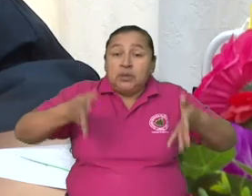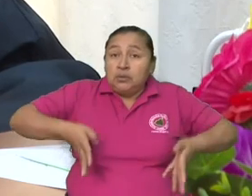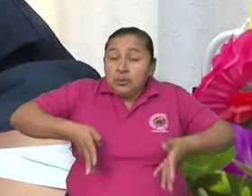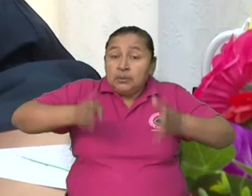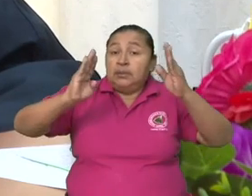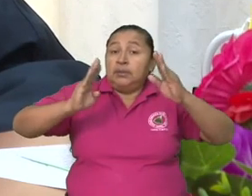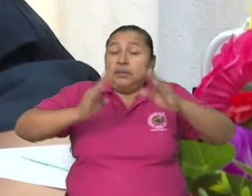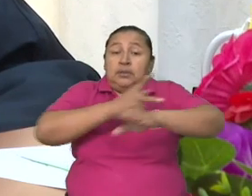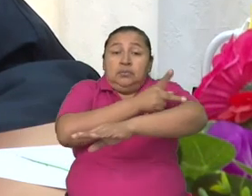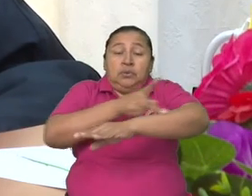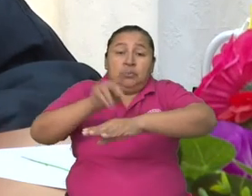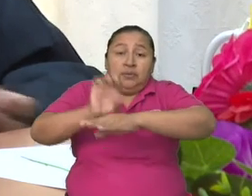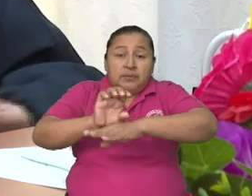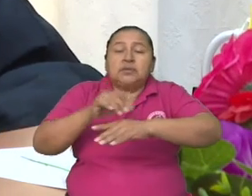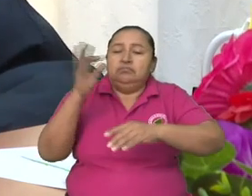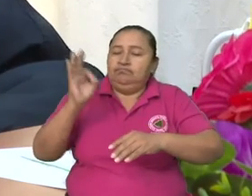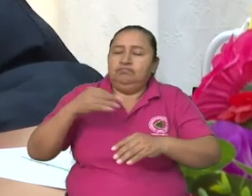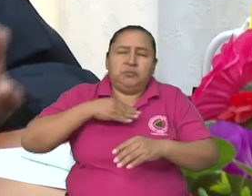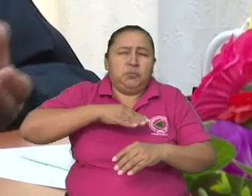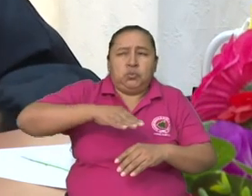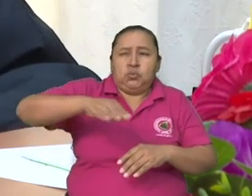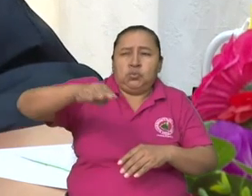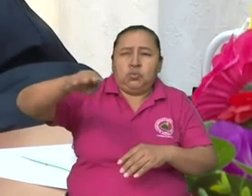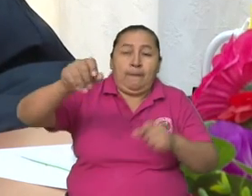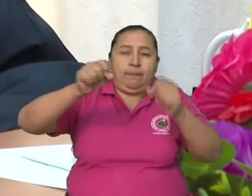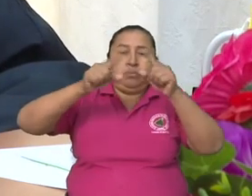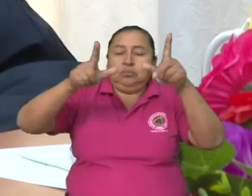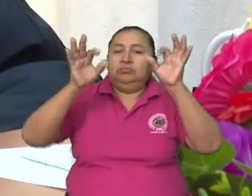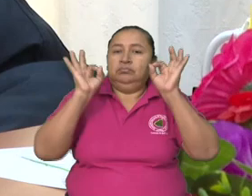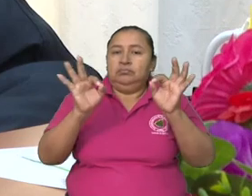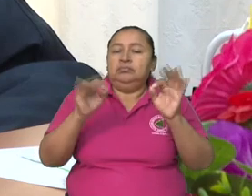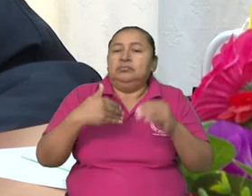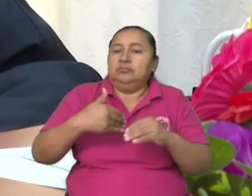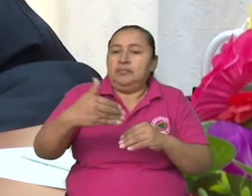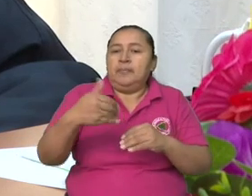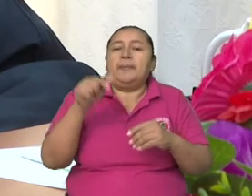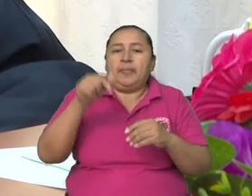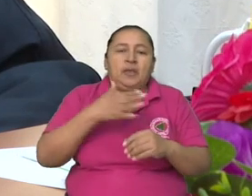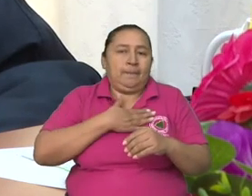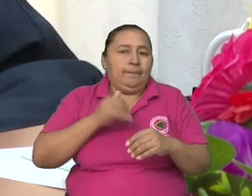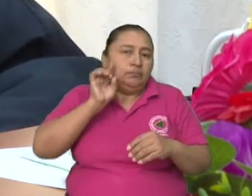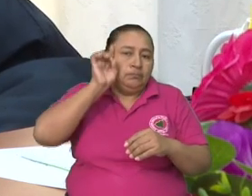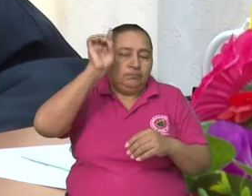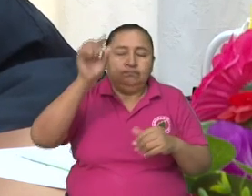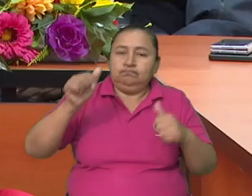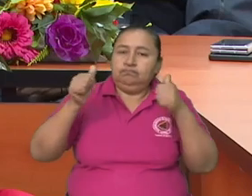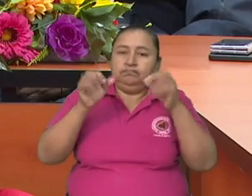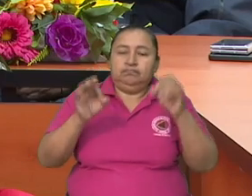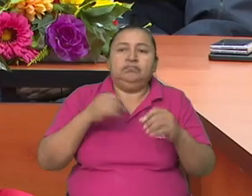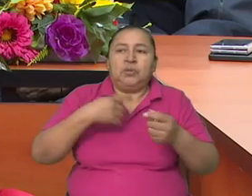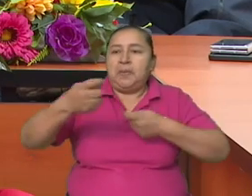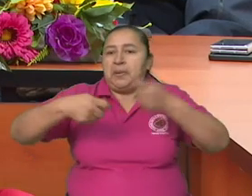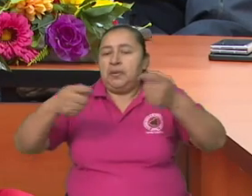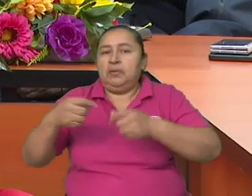hacia Puerto Cabezas. Pues eso va a ser un boom ya en el futuro, y eso va a ser un desarrollo tremendo para las